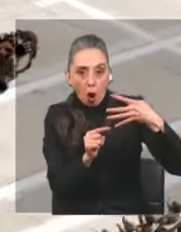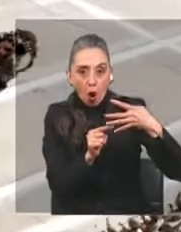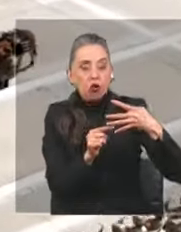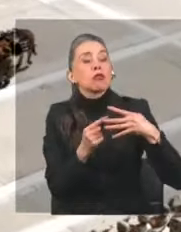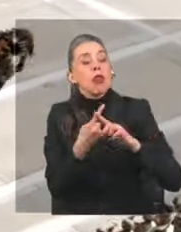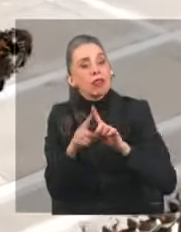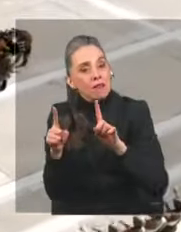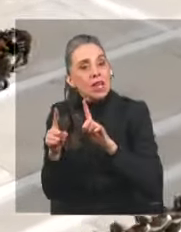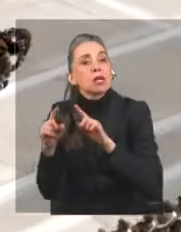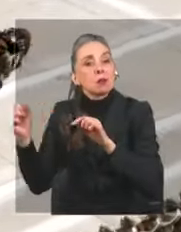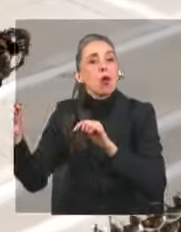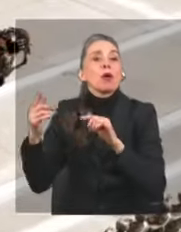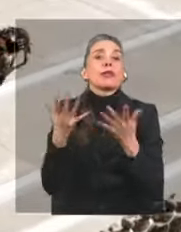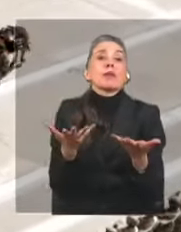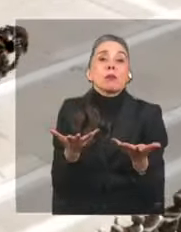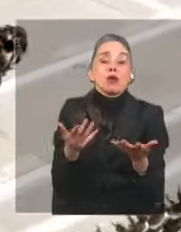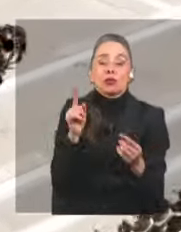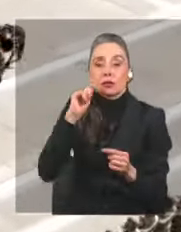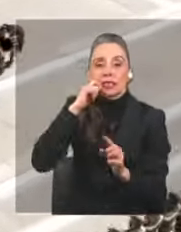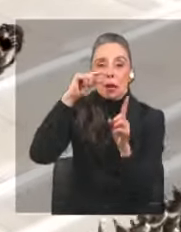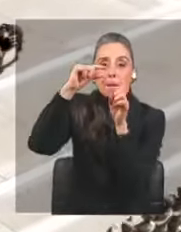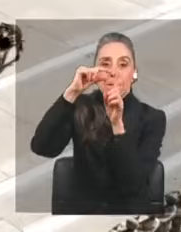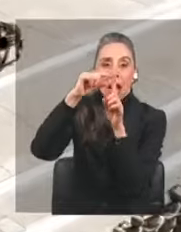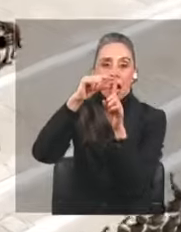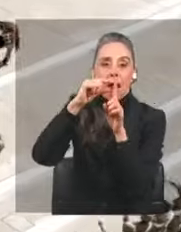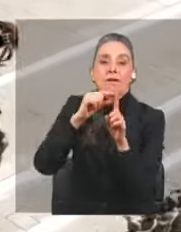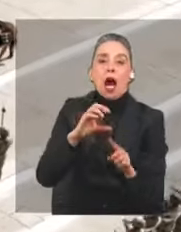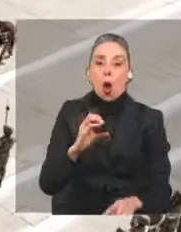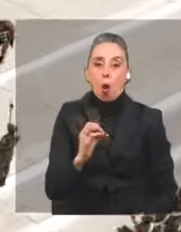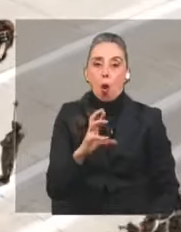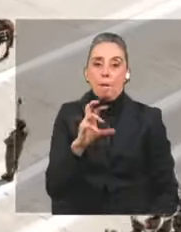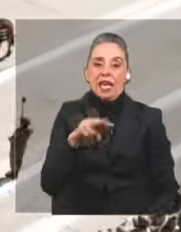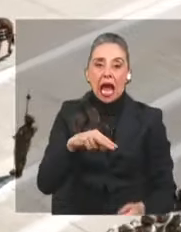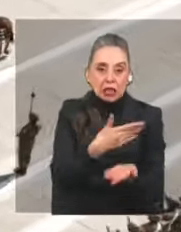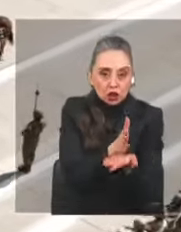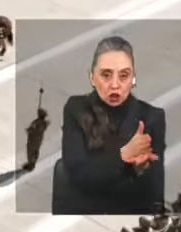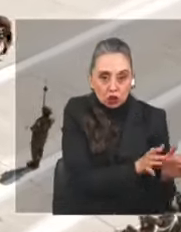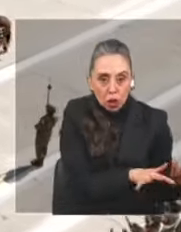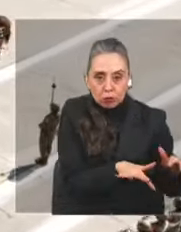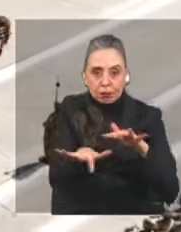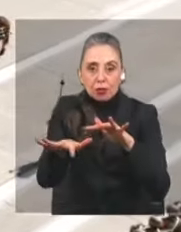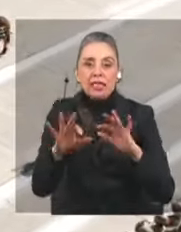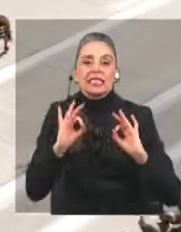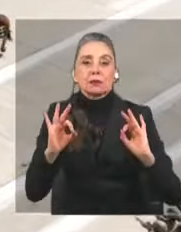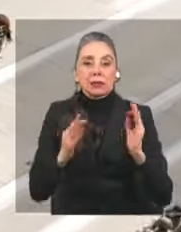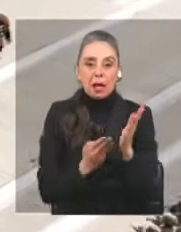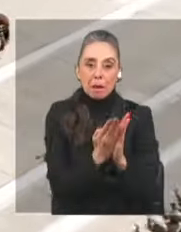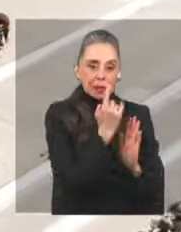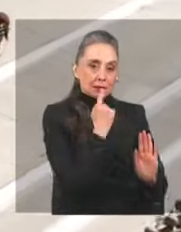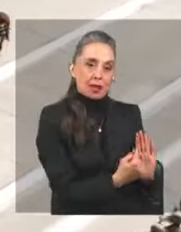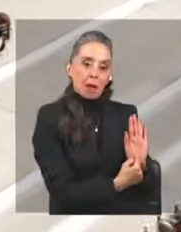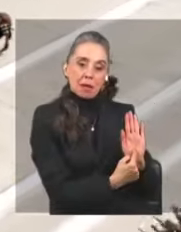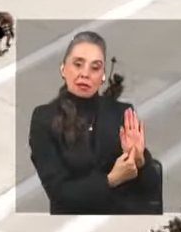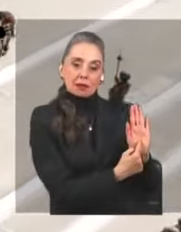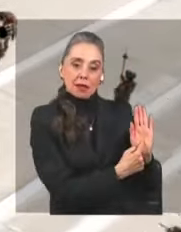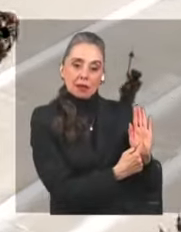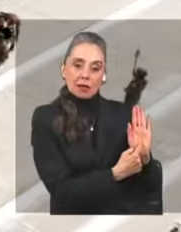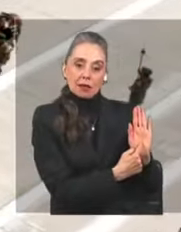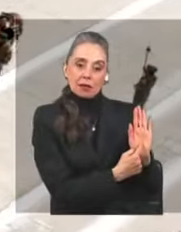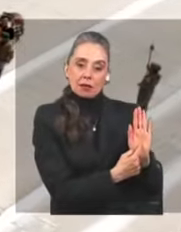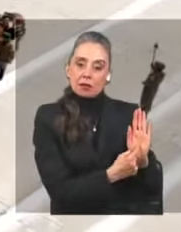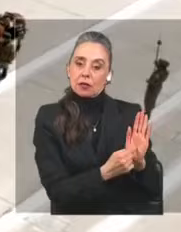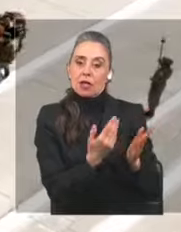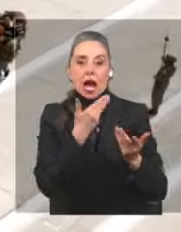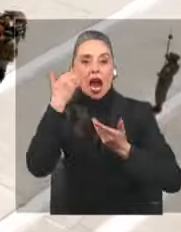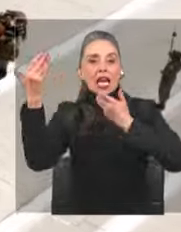ellas, enmarcadas en el concepto de operaciones especiales. Inicia su presentación a los sones